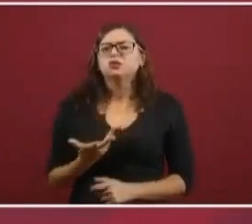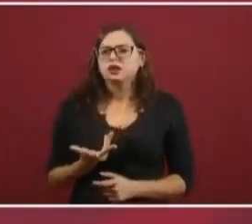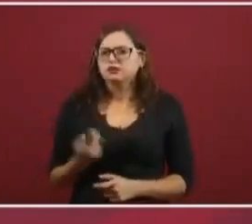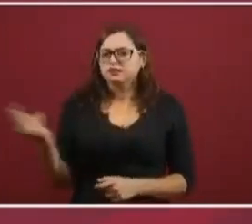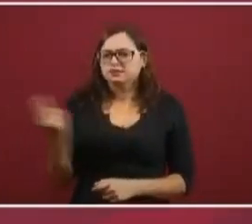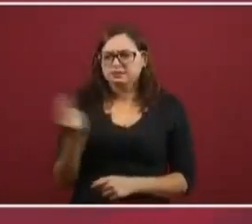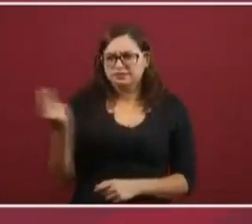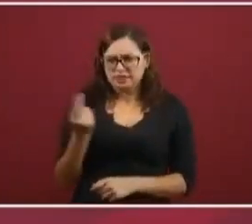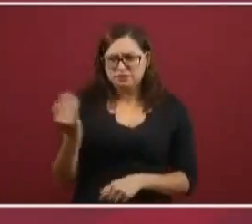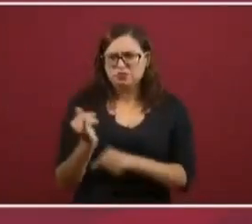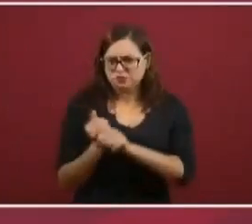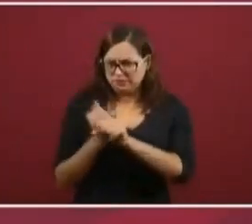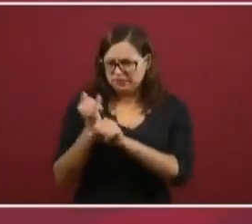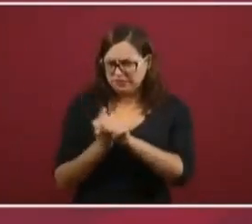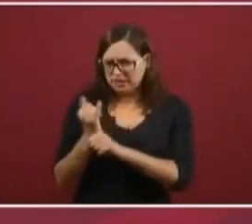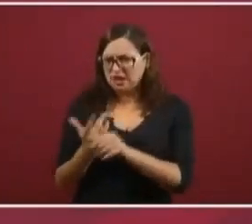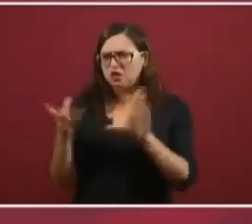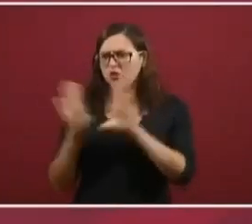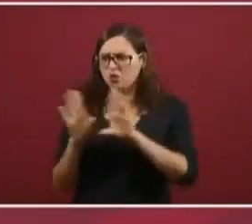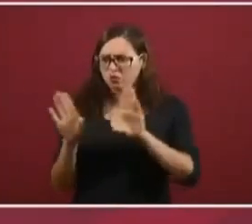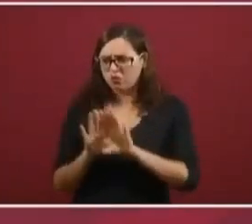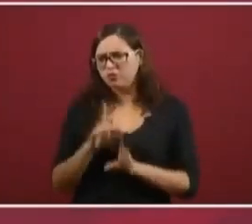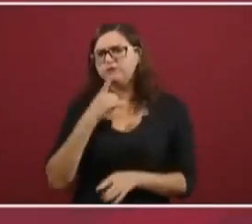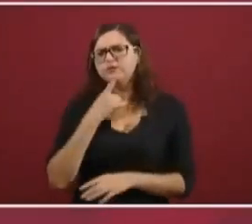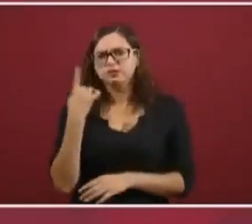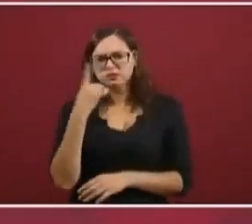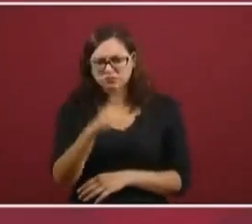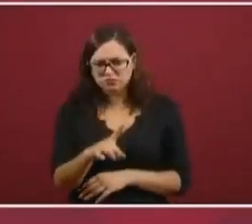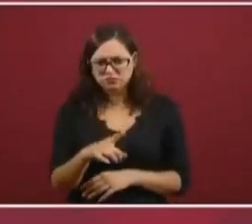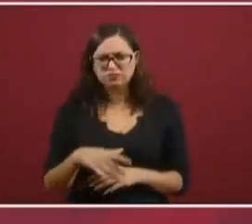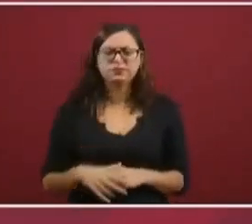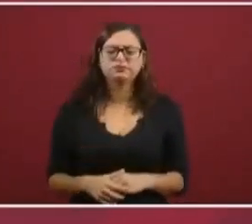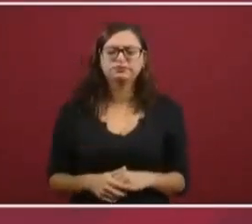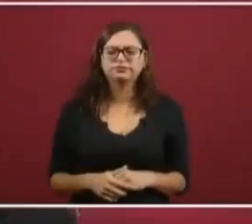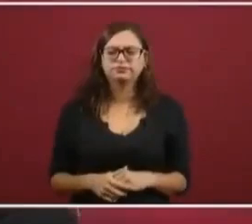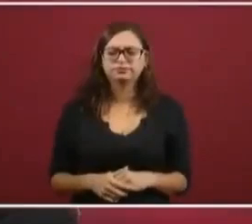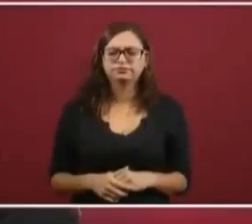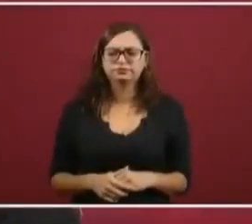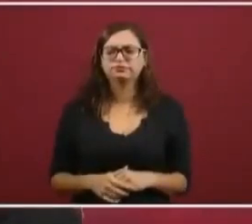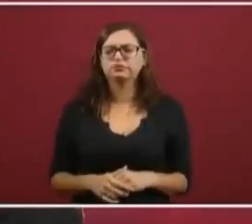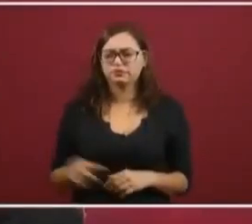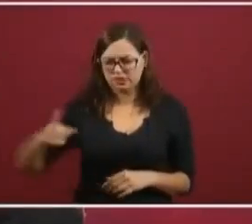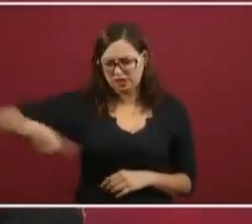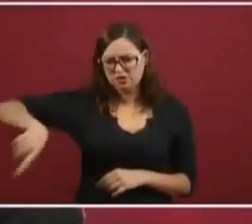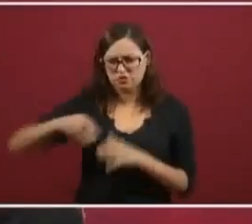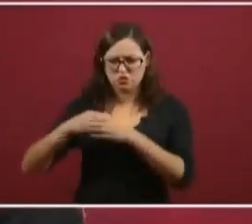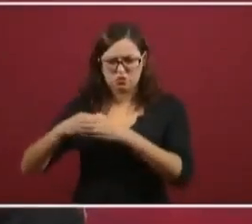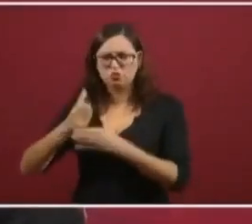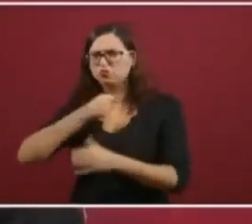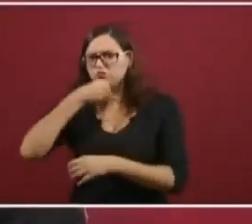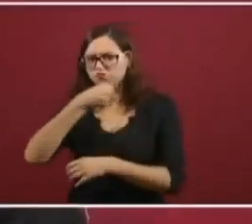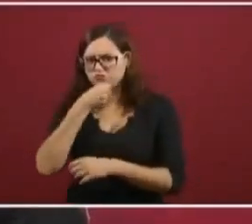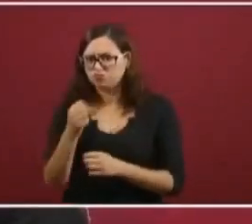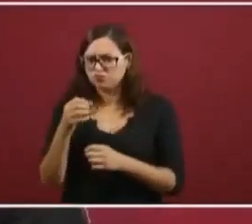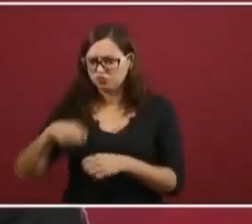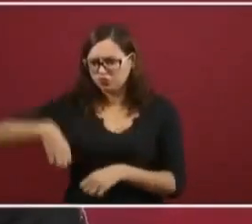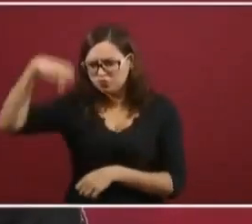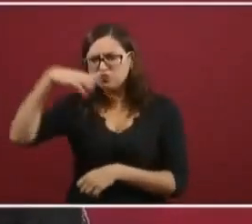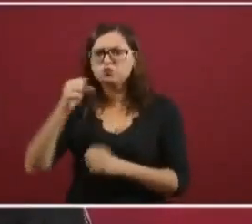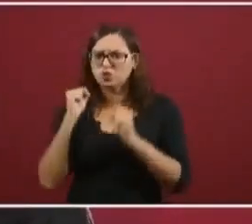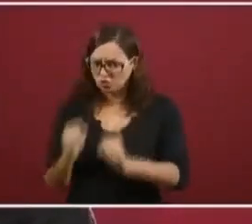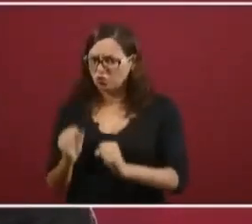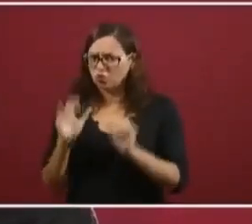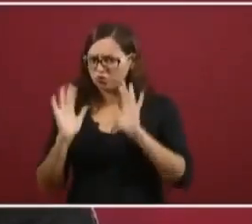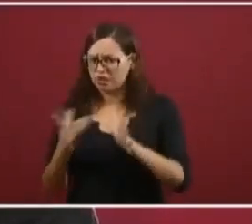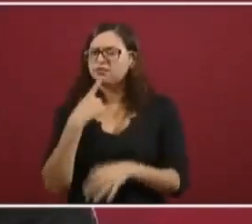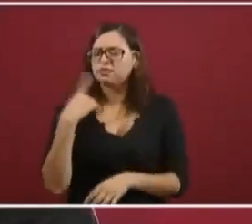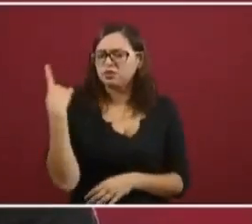está la denuncia que seguramente ya presentaron y le